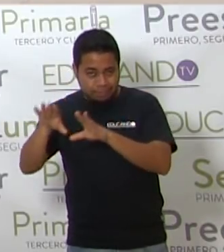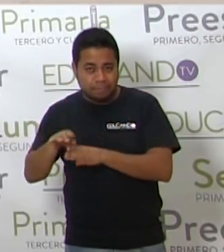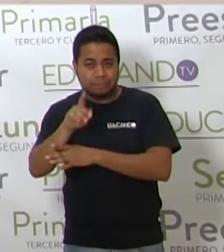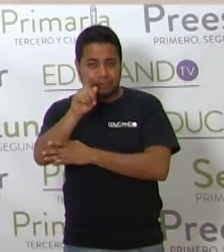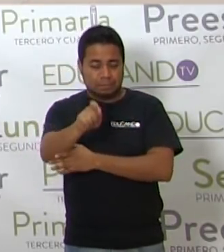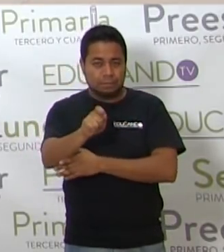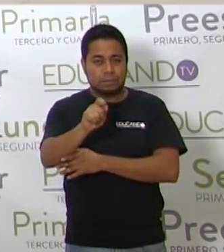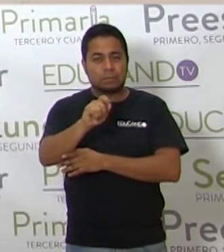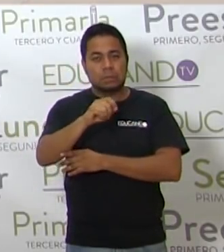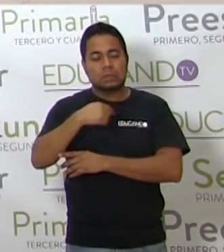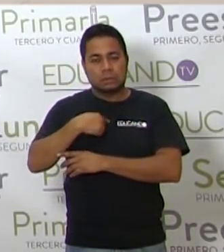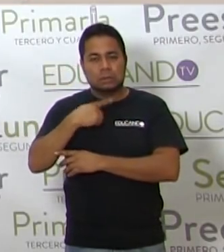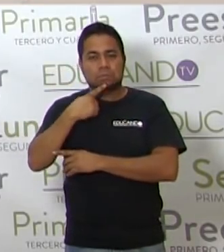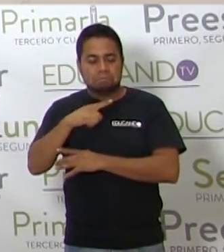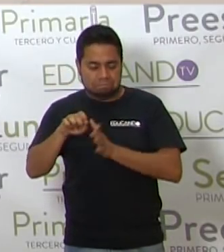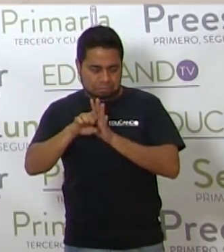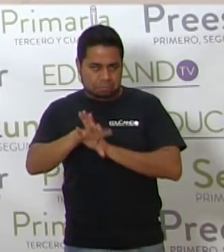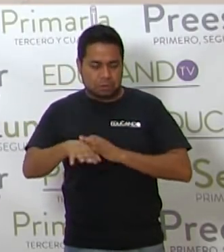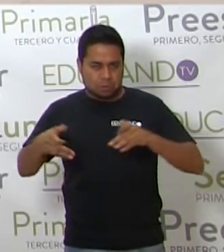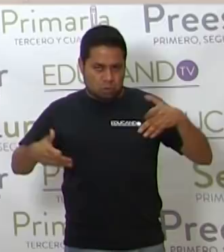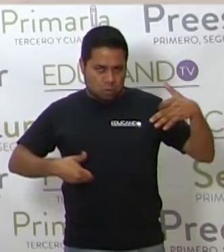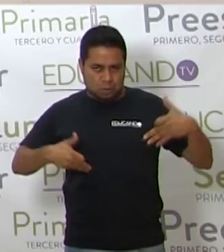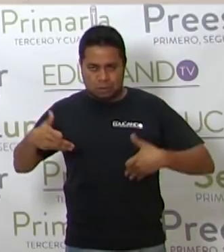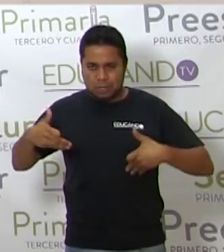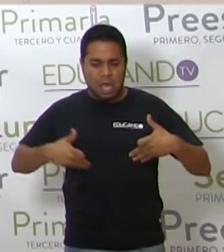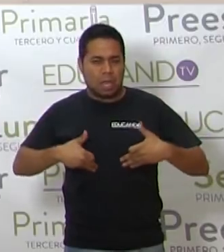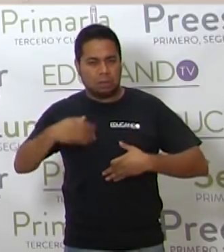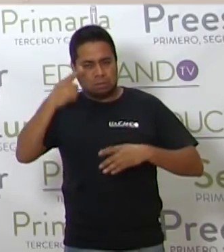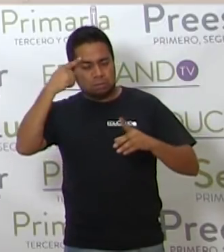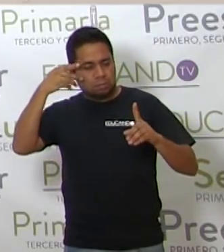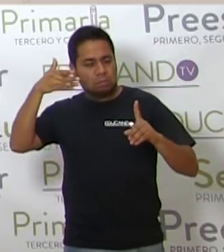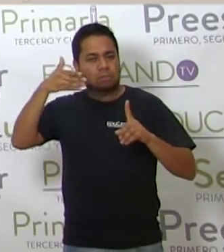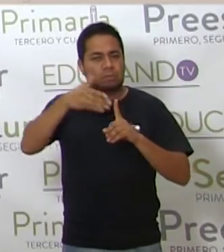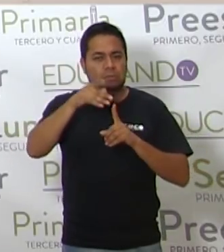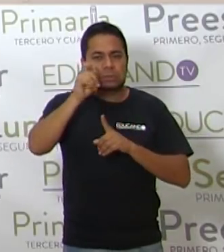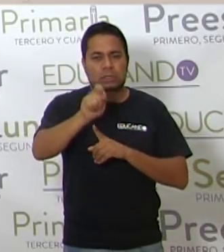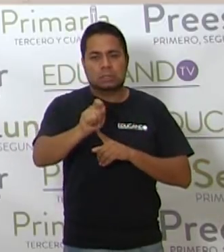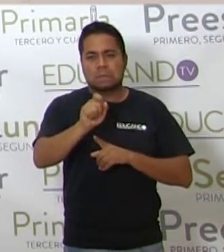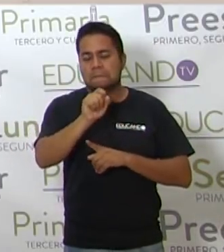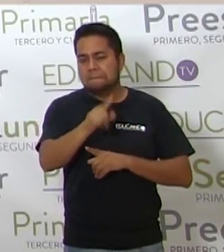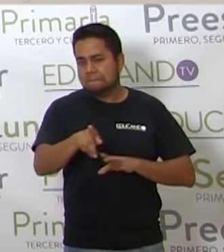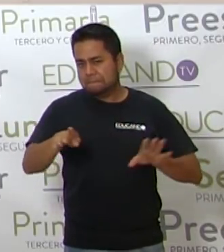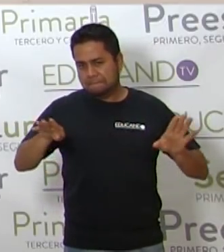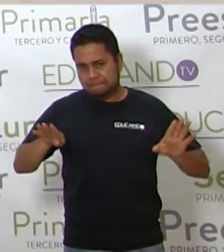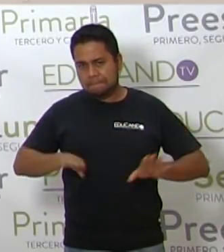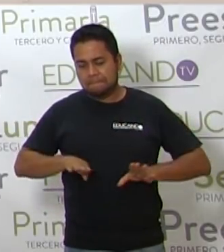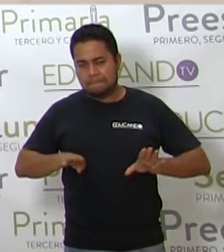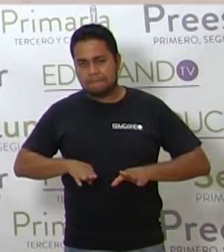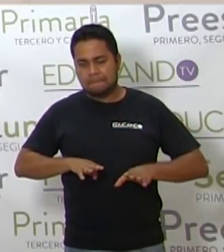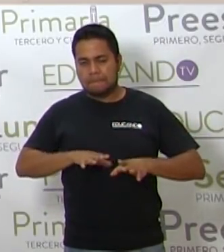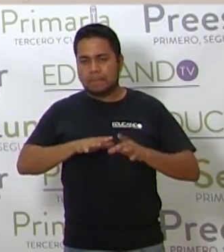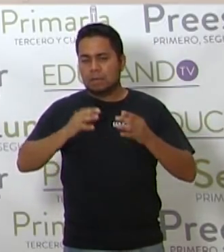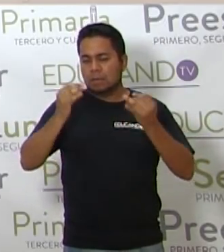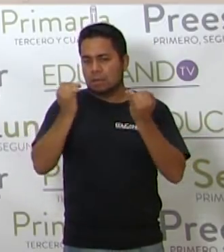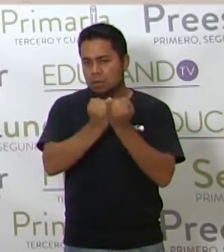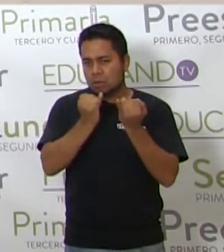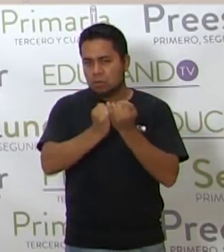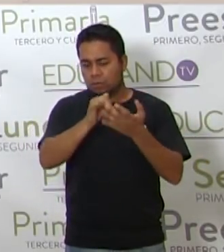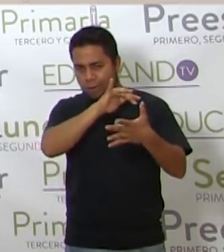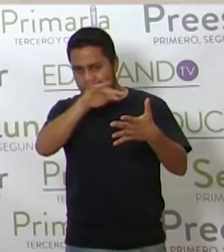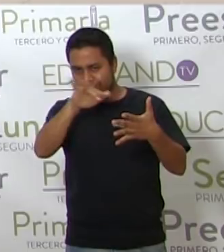teatro, hablamos lo referente o tiene las mismas características que un